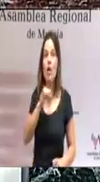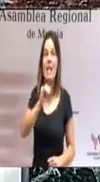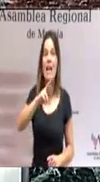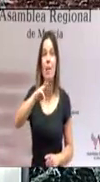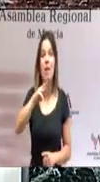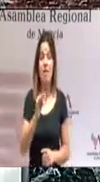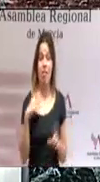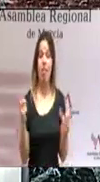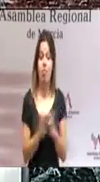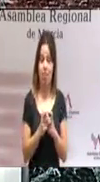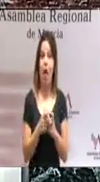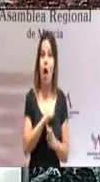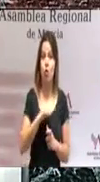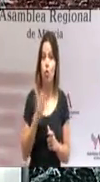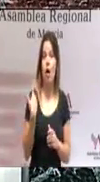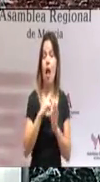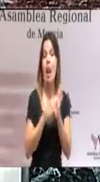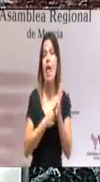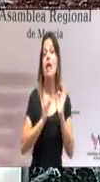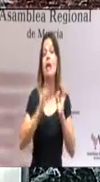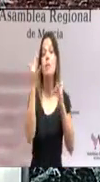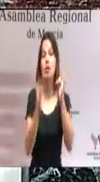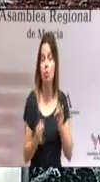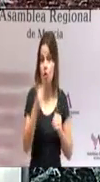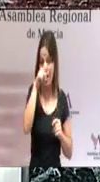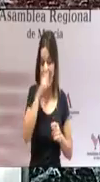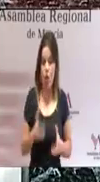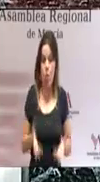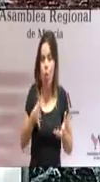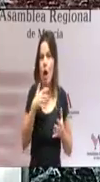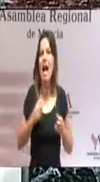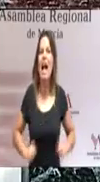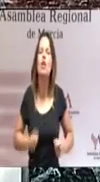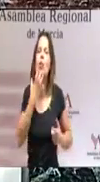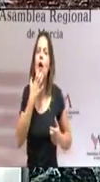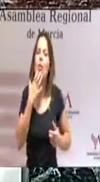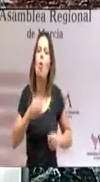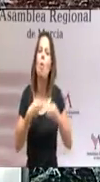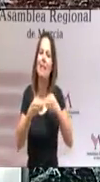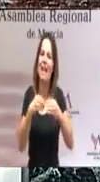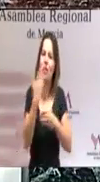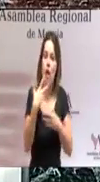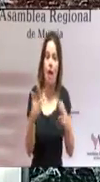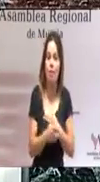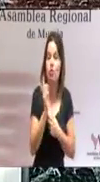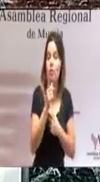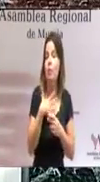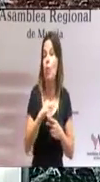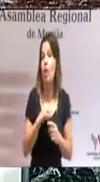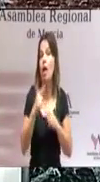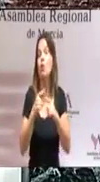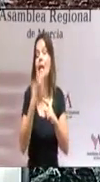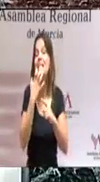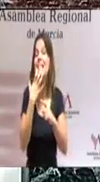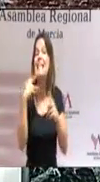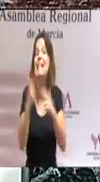la reducción autonómica que aprobamos en la ley de presupuestos de este año, por gastos, por ejemplo, de material escolar, está limitado y solo puede aplicarla a quienes no superen